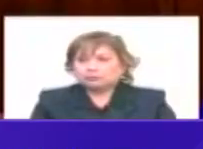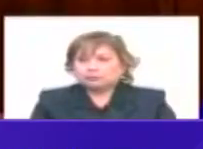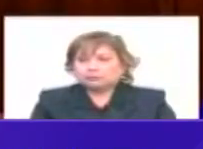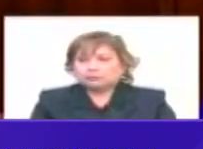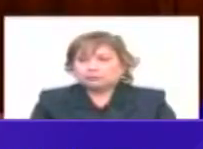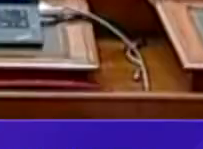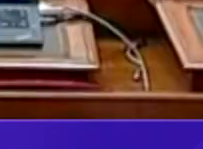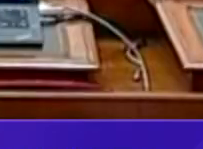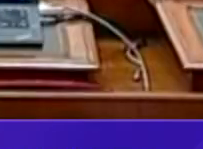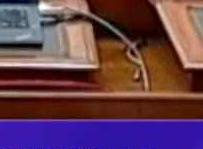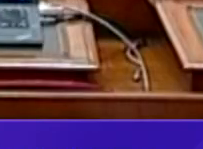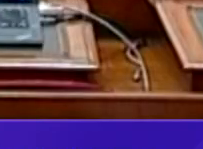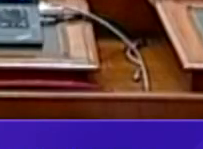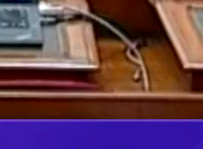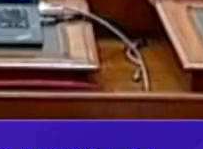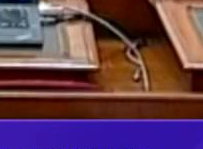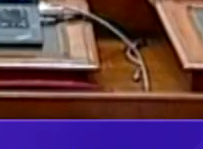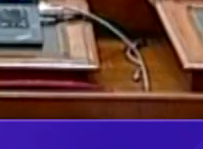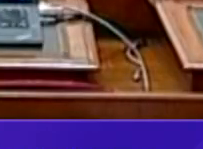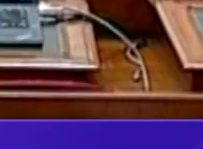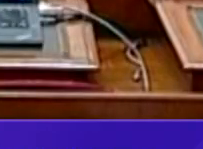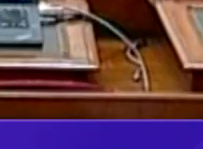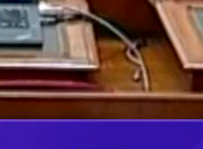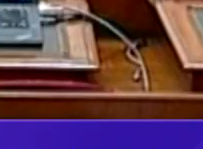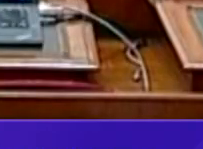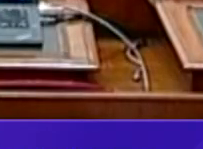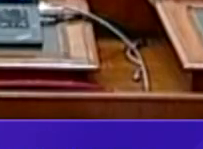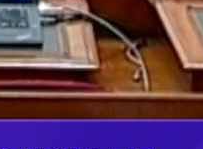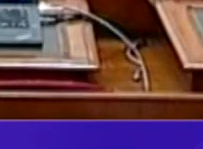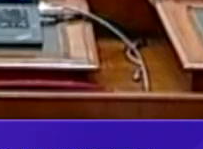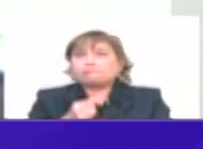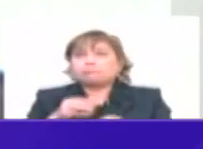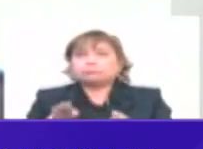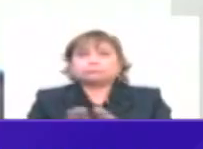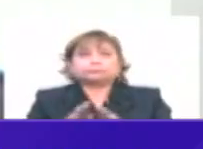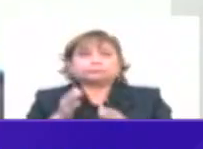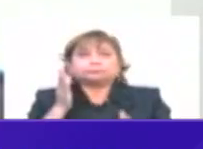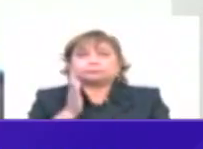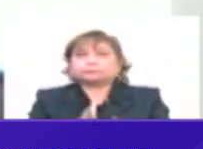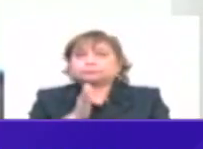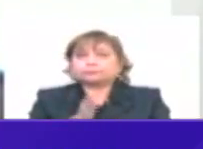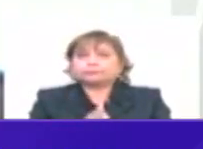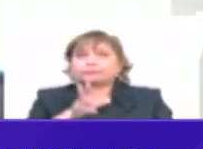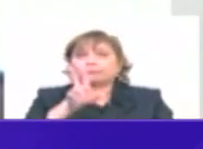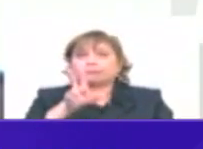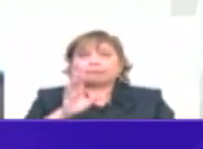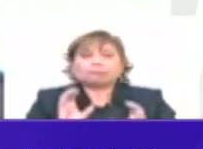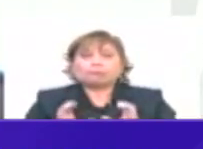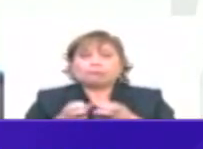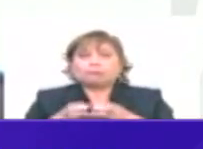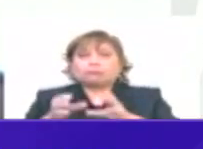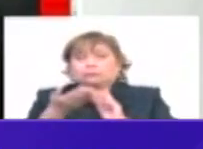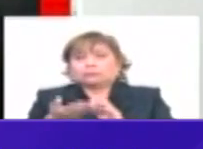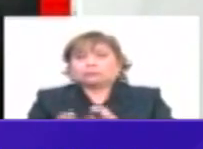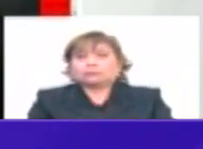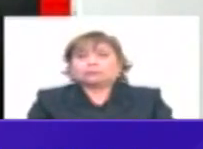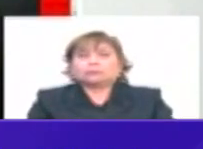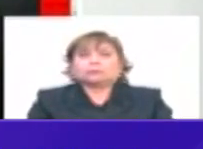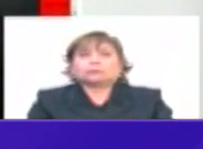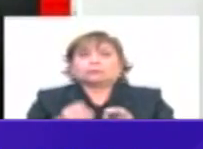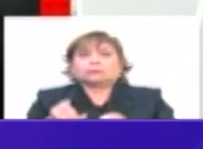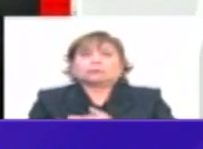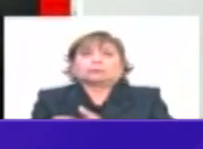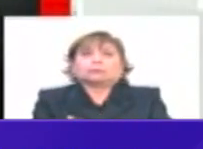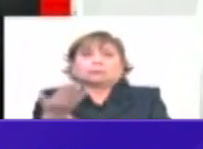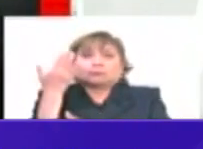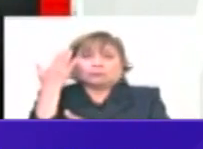de confianza no se configura para reformas constitucionales o cuando vulneren las facultades exclusivas del Parlamento. La bancada